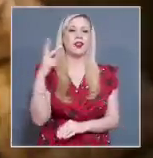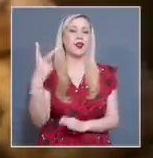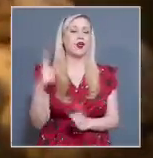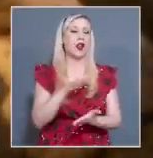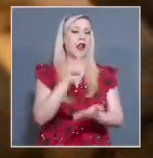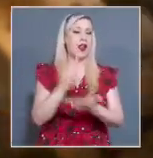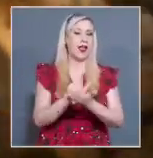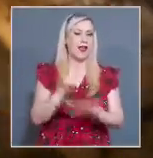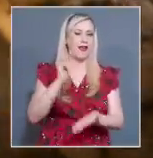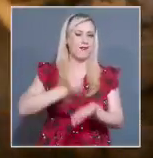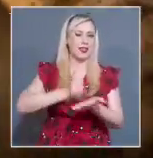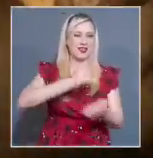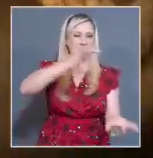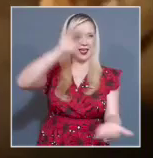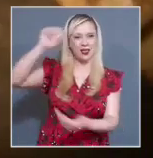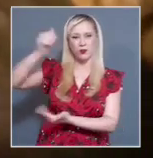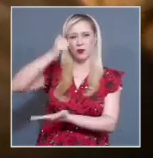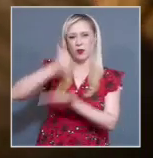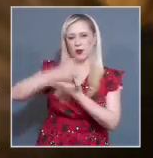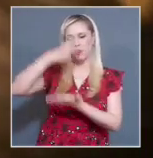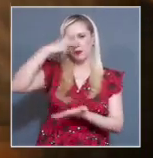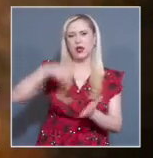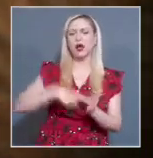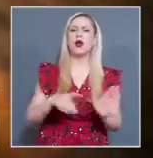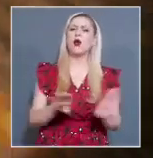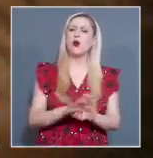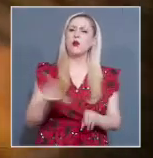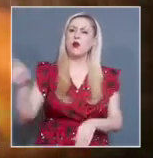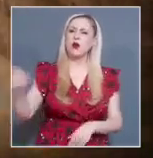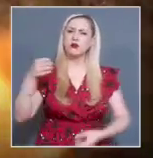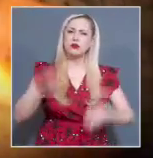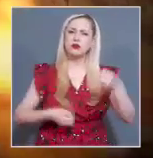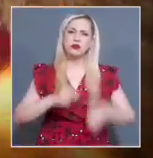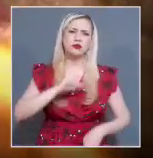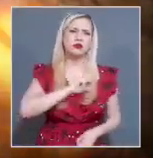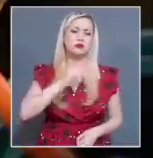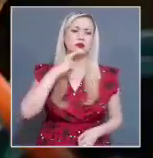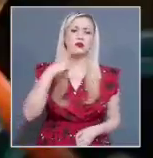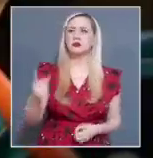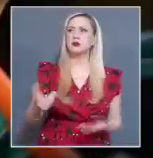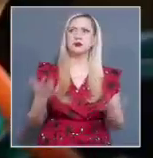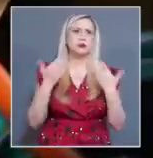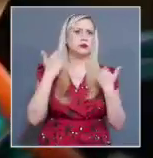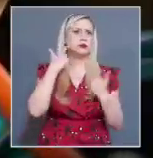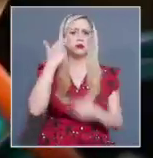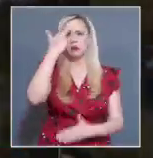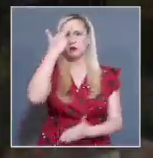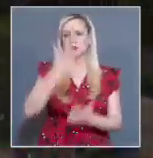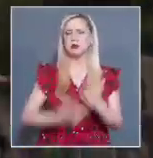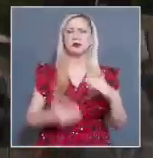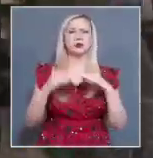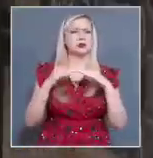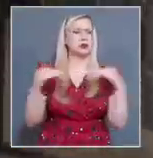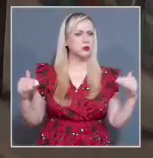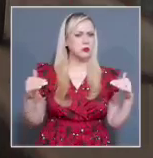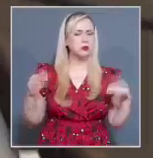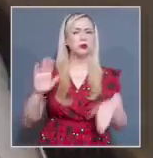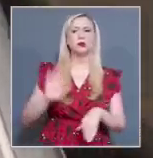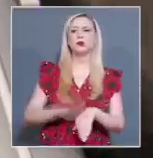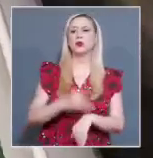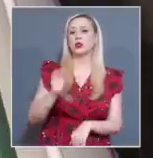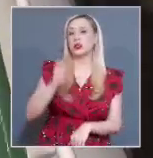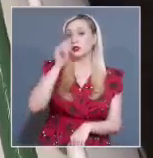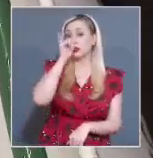México. Sobrecosto que el tribunal colegiado determinó que no viola el principio de igualdad, ya que el aviso reclamado no tiene